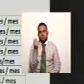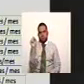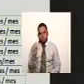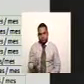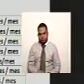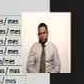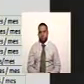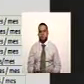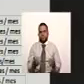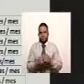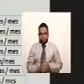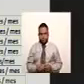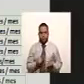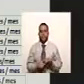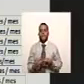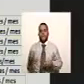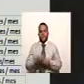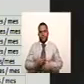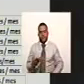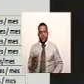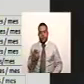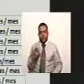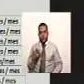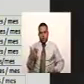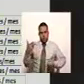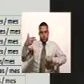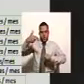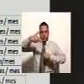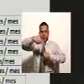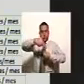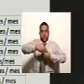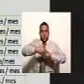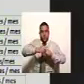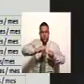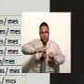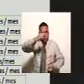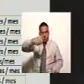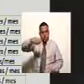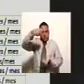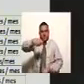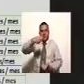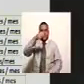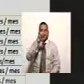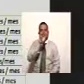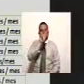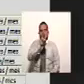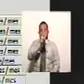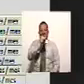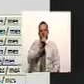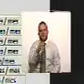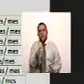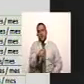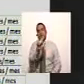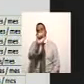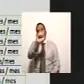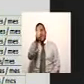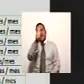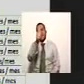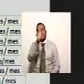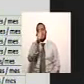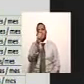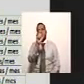Debe tanquear 350 galones a 7.500 pesos el galón, ya vamos en 10.5 millones de pesos